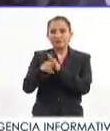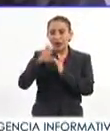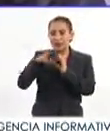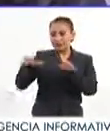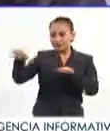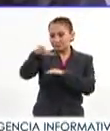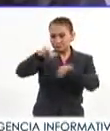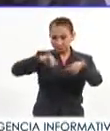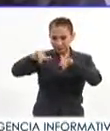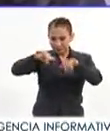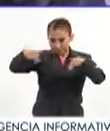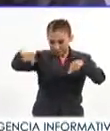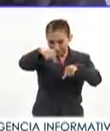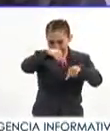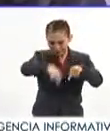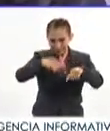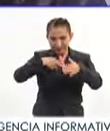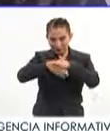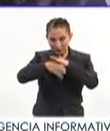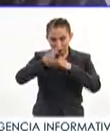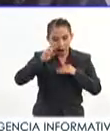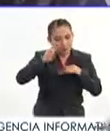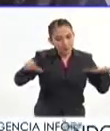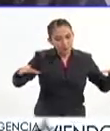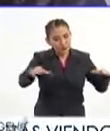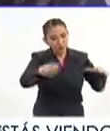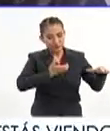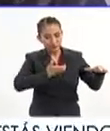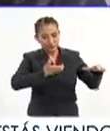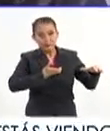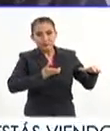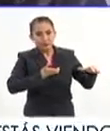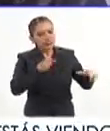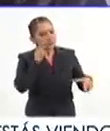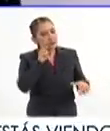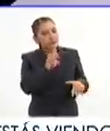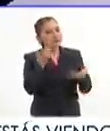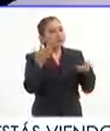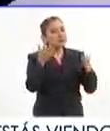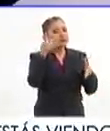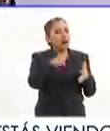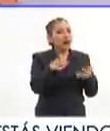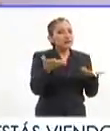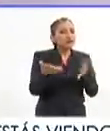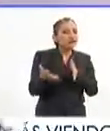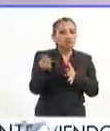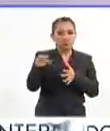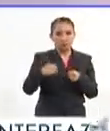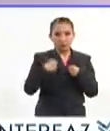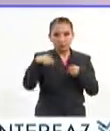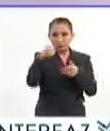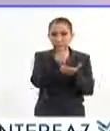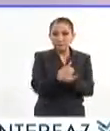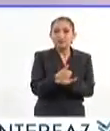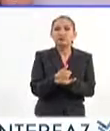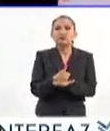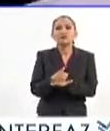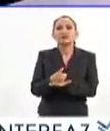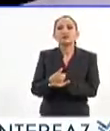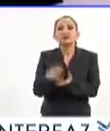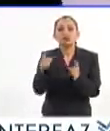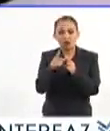gran maqueta adentro ahí del metro, precisamente Zócalo. Pero más o menos para proporcionar quienes vivimos aquí en la Ciudad de México,